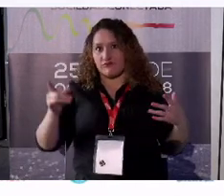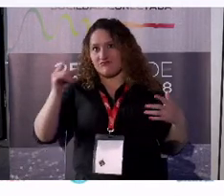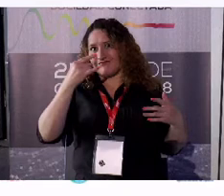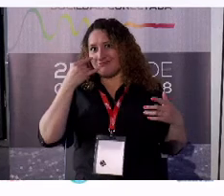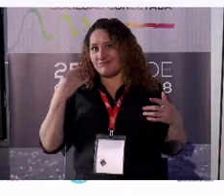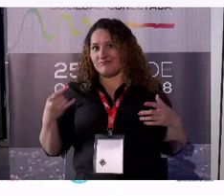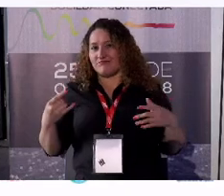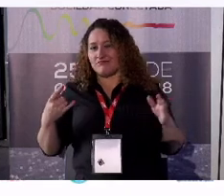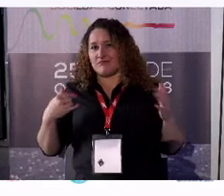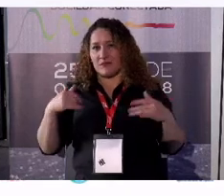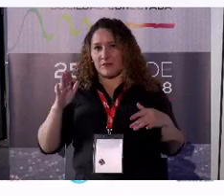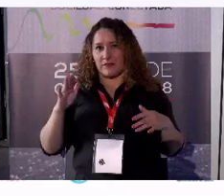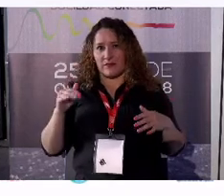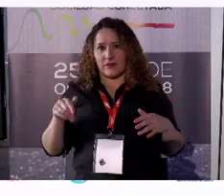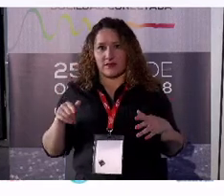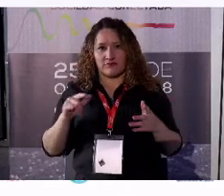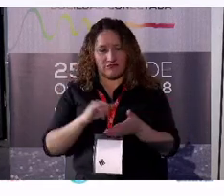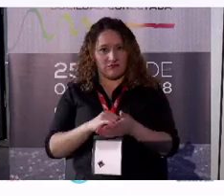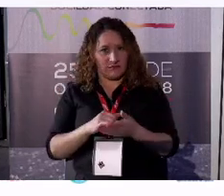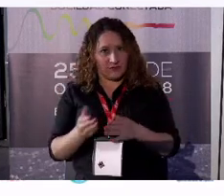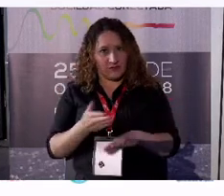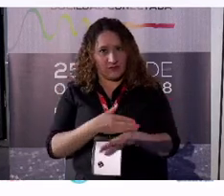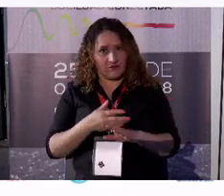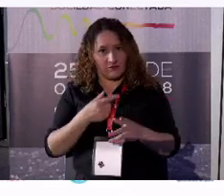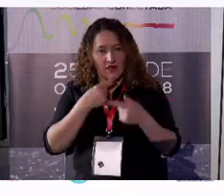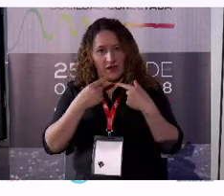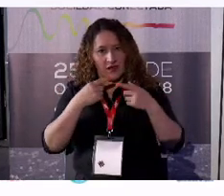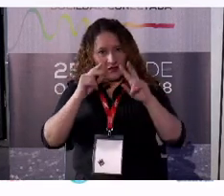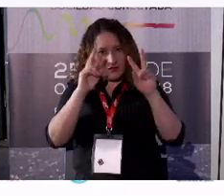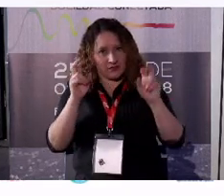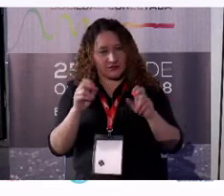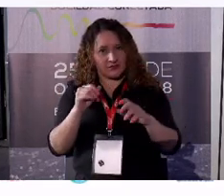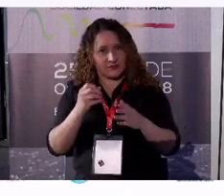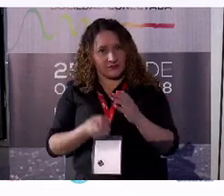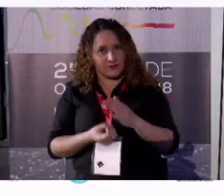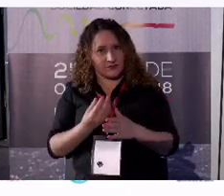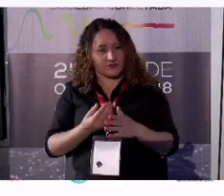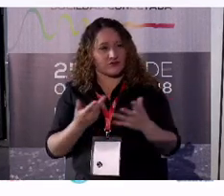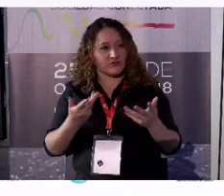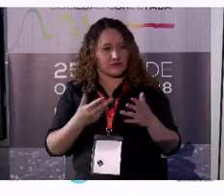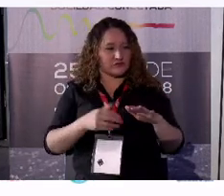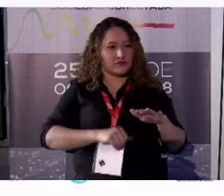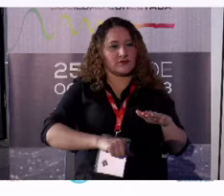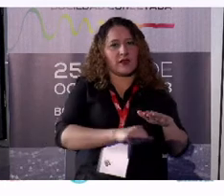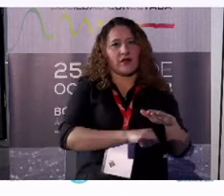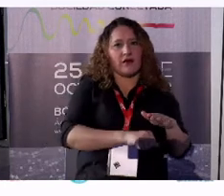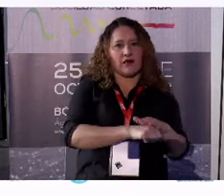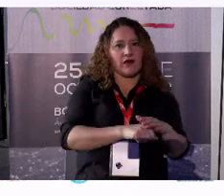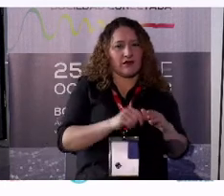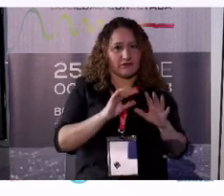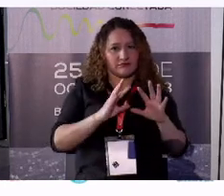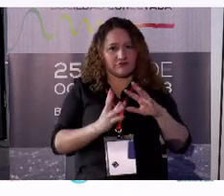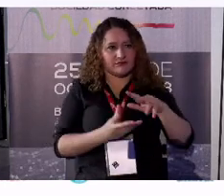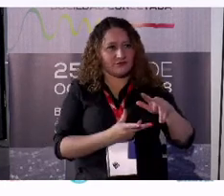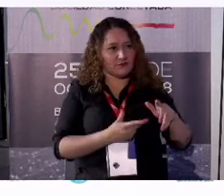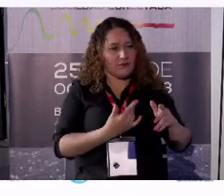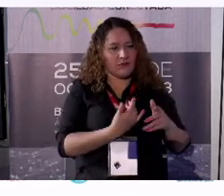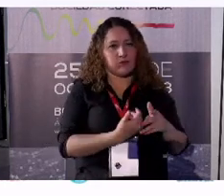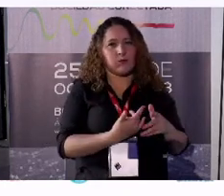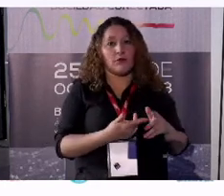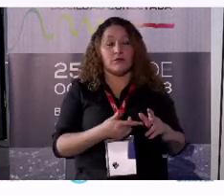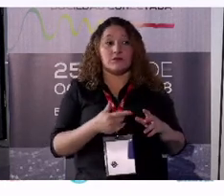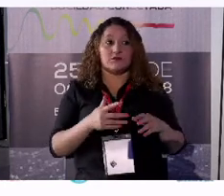que el área, como hablábamos del producto al principio, tiene una área geográfica, les interesa que sean grandes.